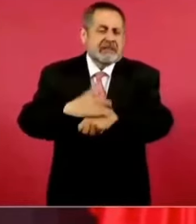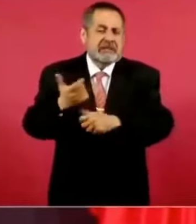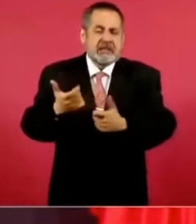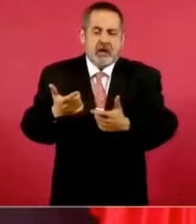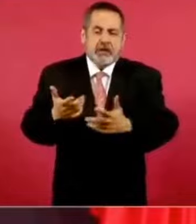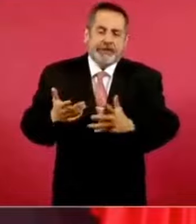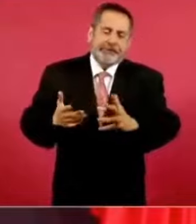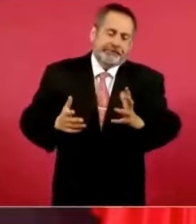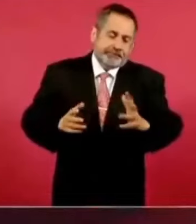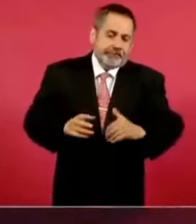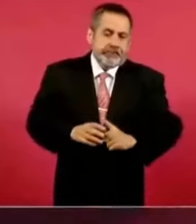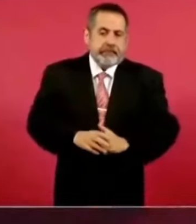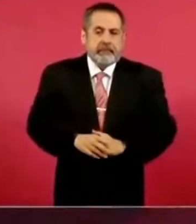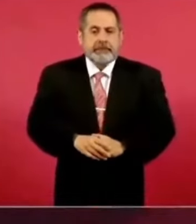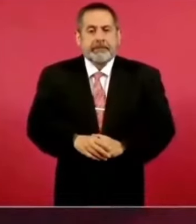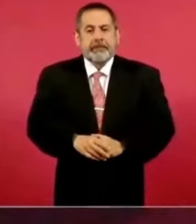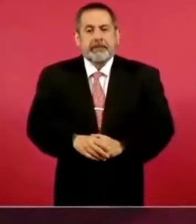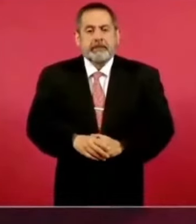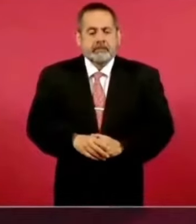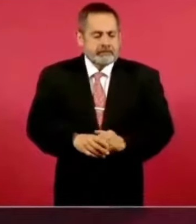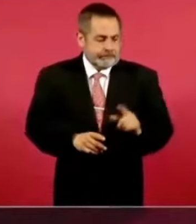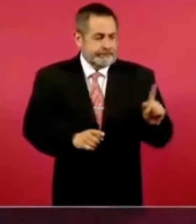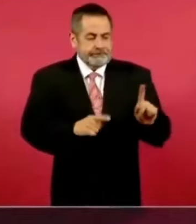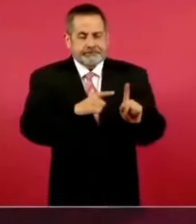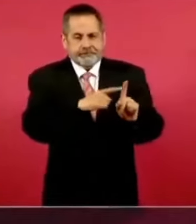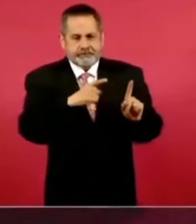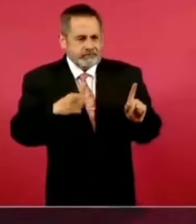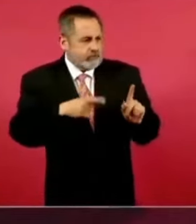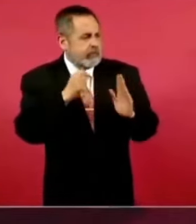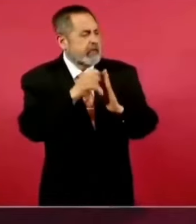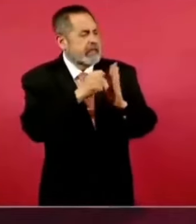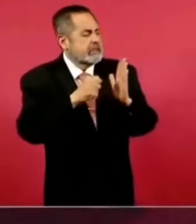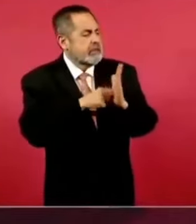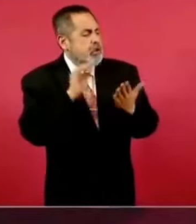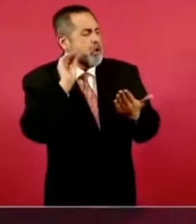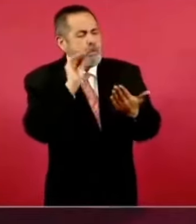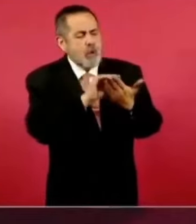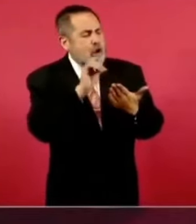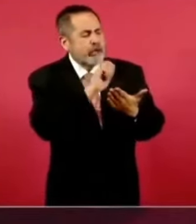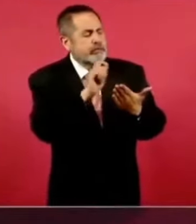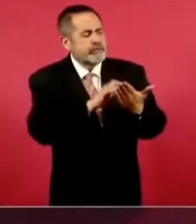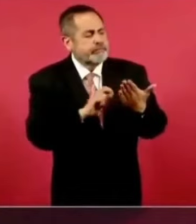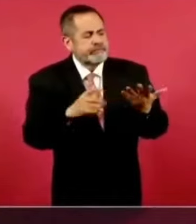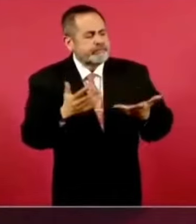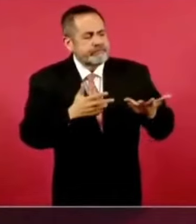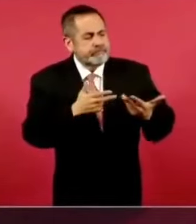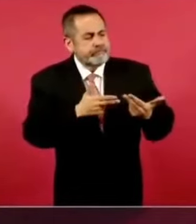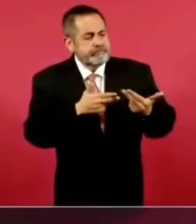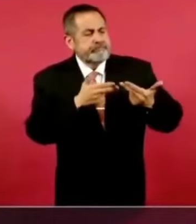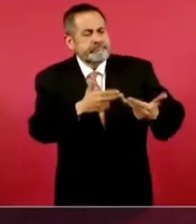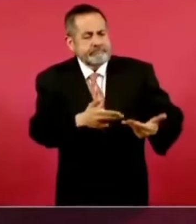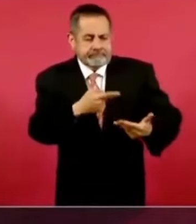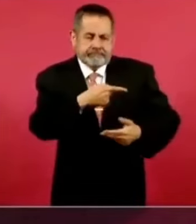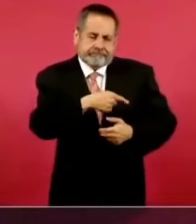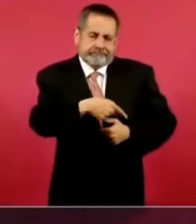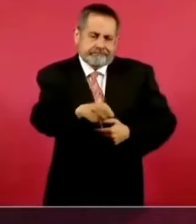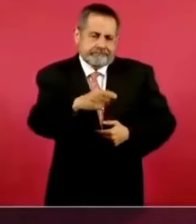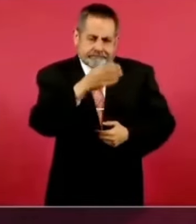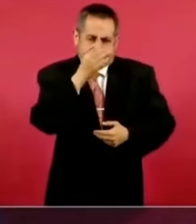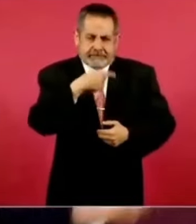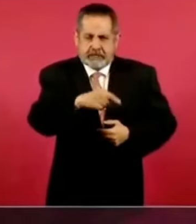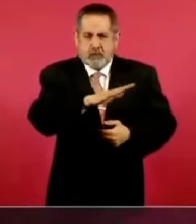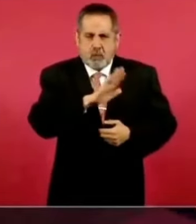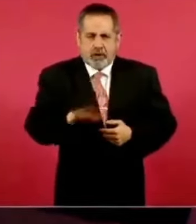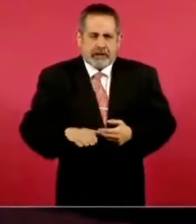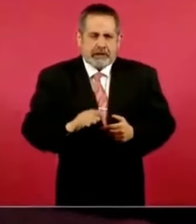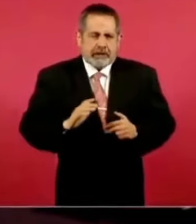Y le dice: bueno, ¿y a quién estás dejando la herencia? ¿A